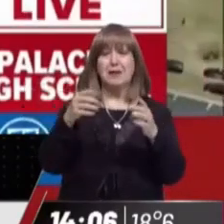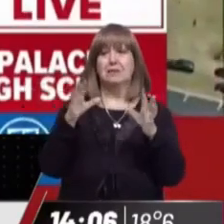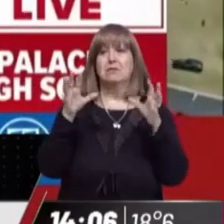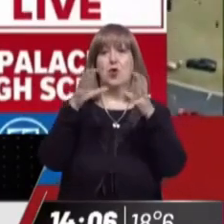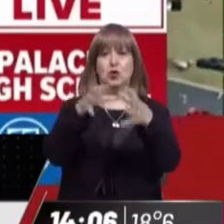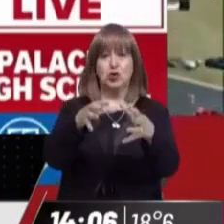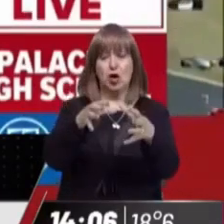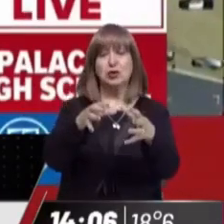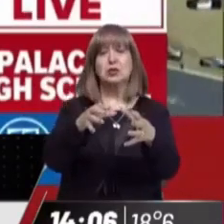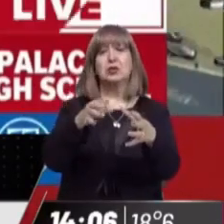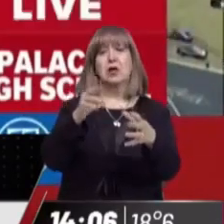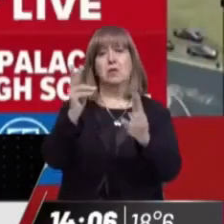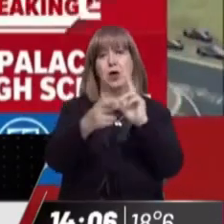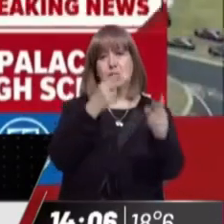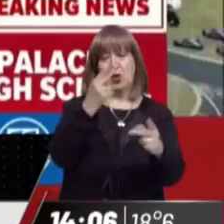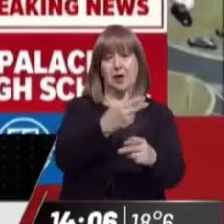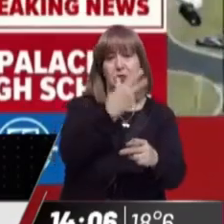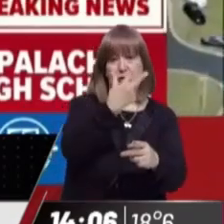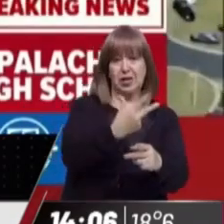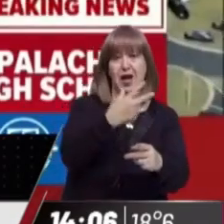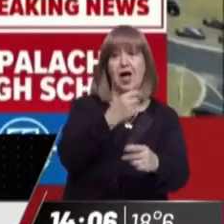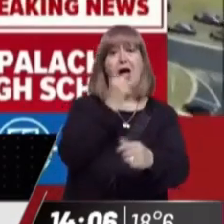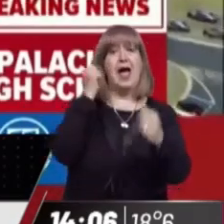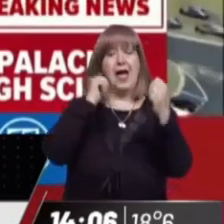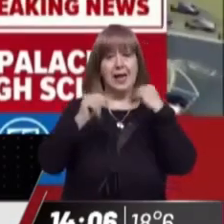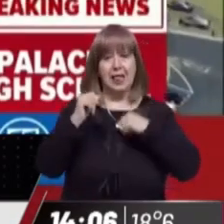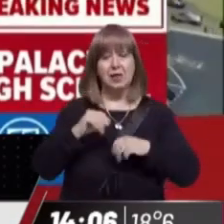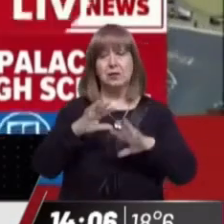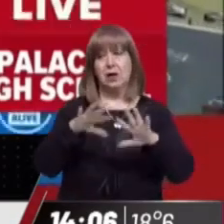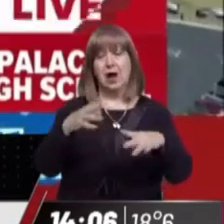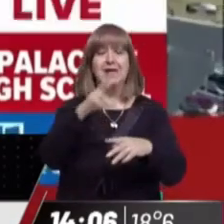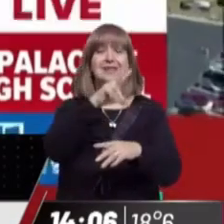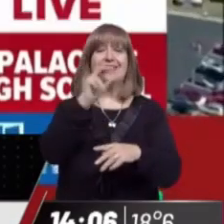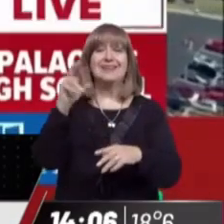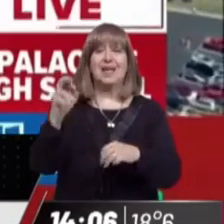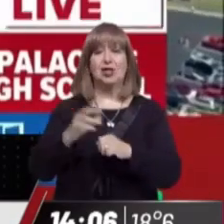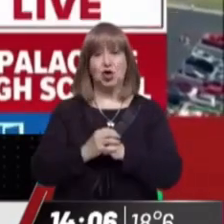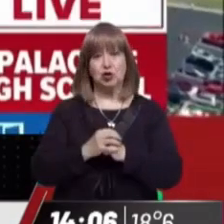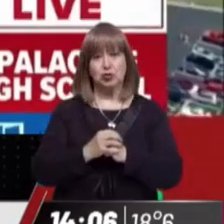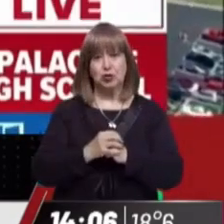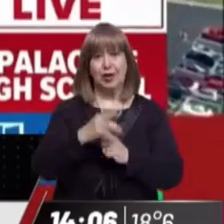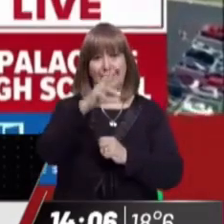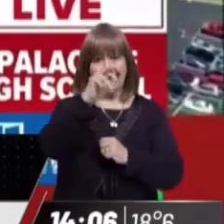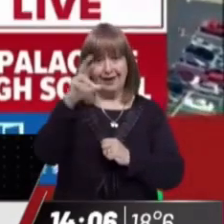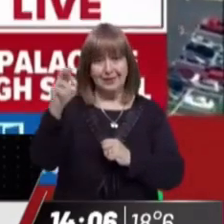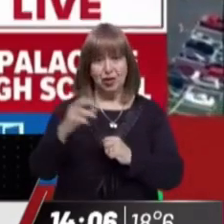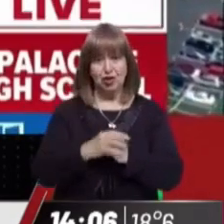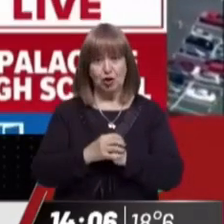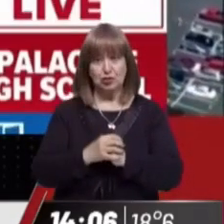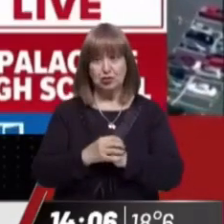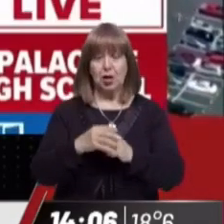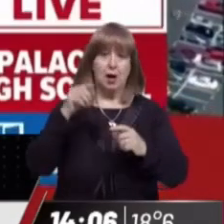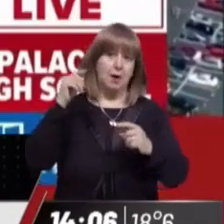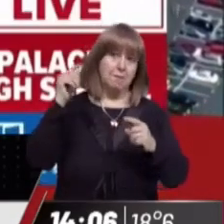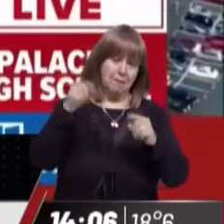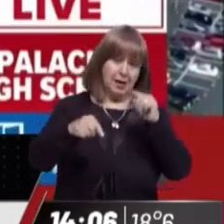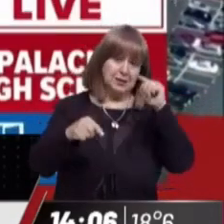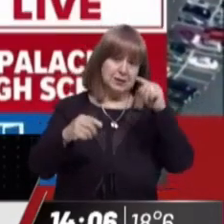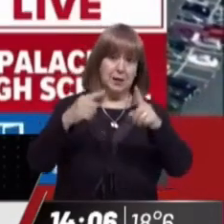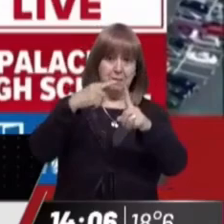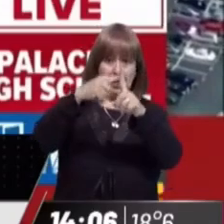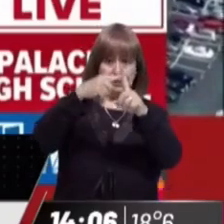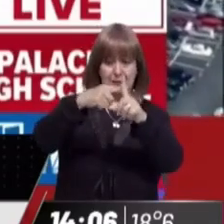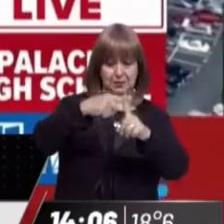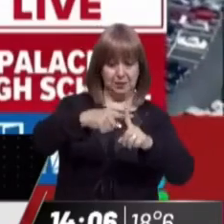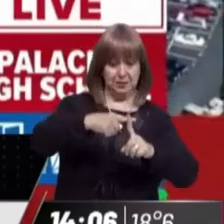hay tres víctimas ya sea o muertos eh por balas no por balazos eh el número no es tan